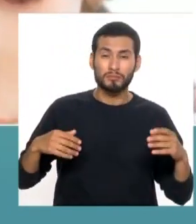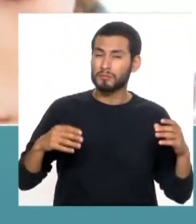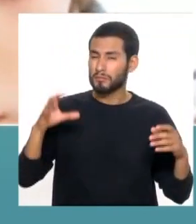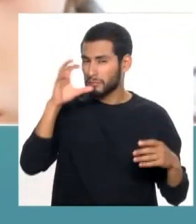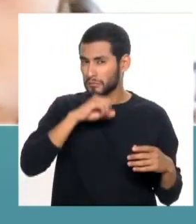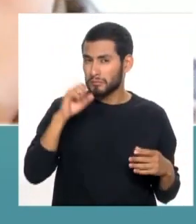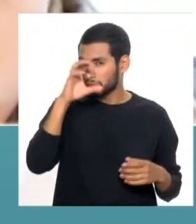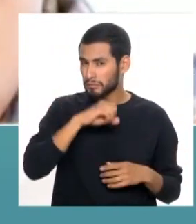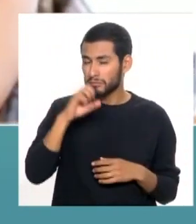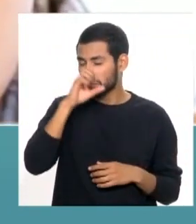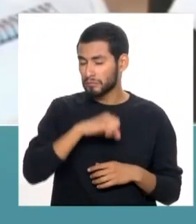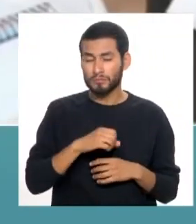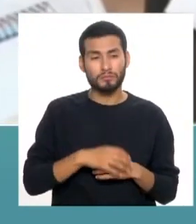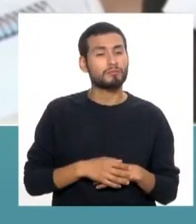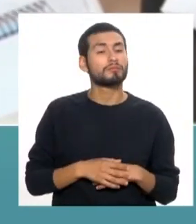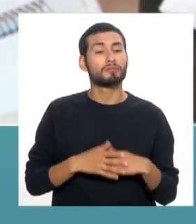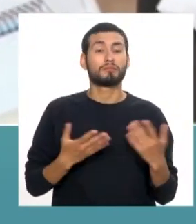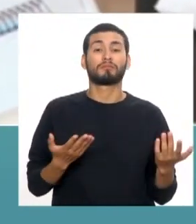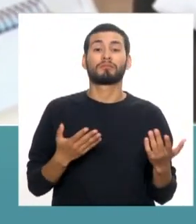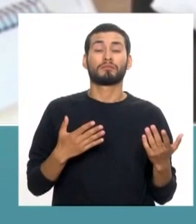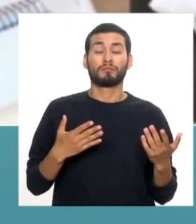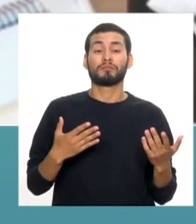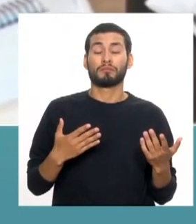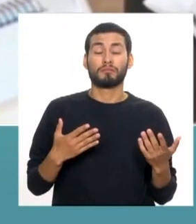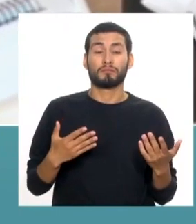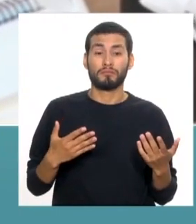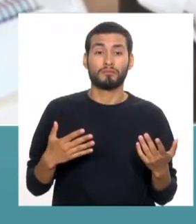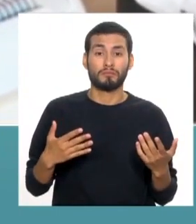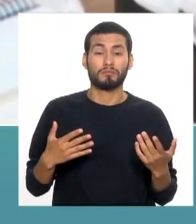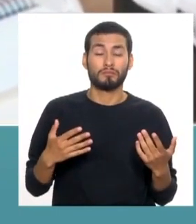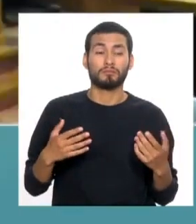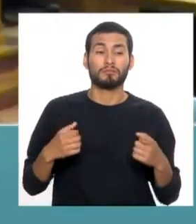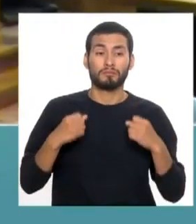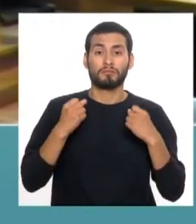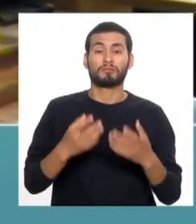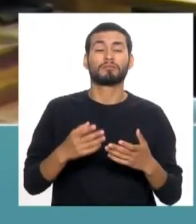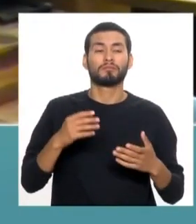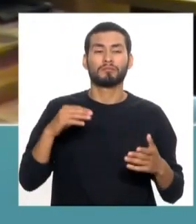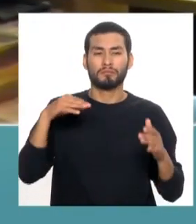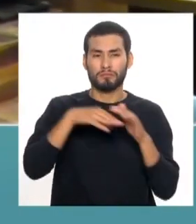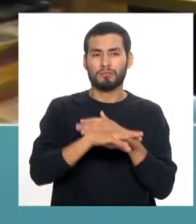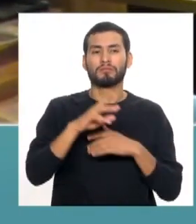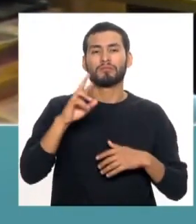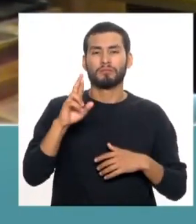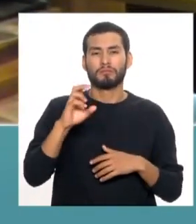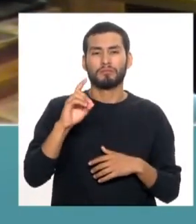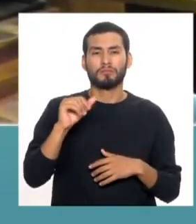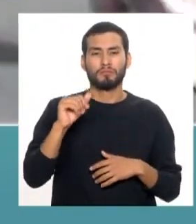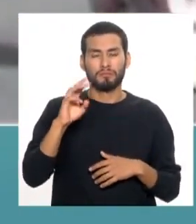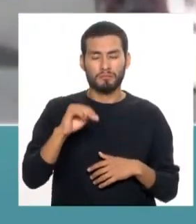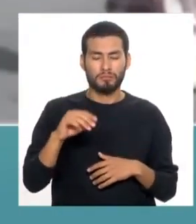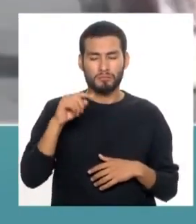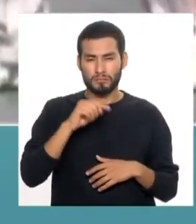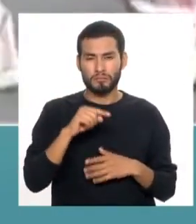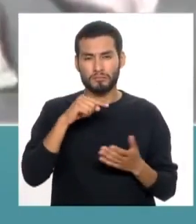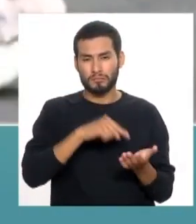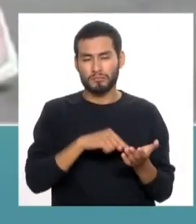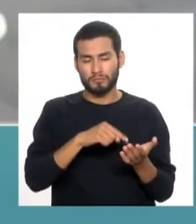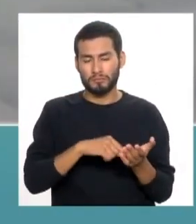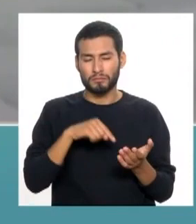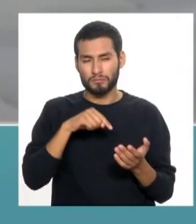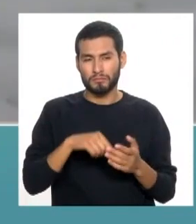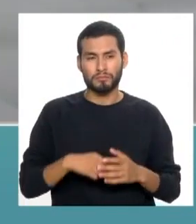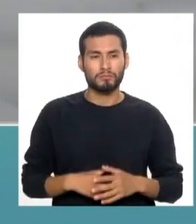consecutiva o alternativa, puede, en este caso, puede ser inmerso a ser inscrito en el registro de deudores